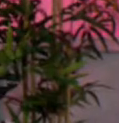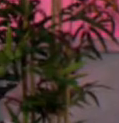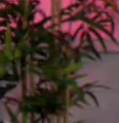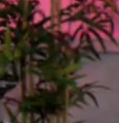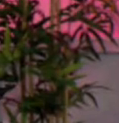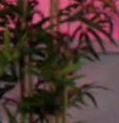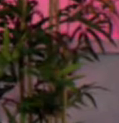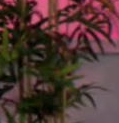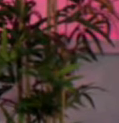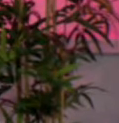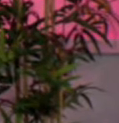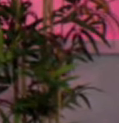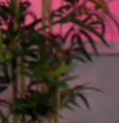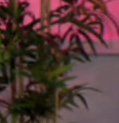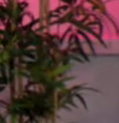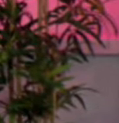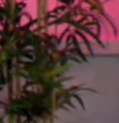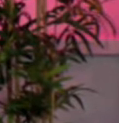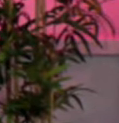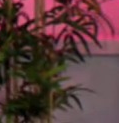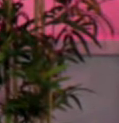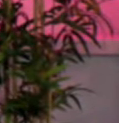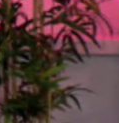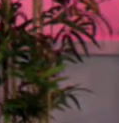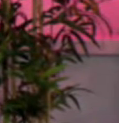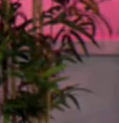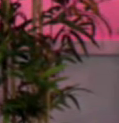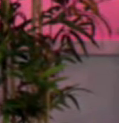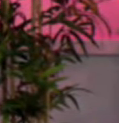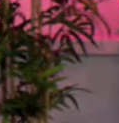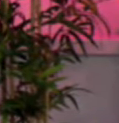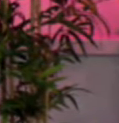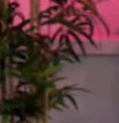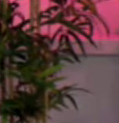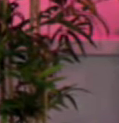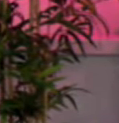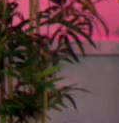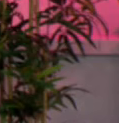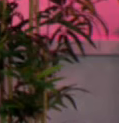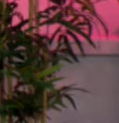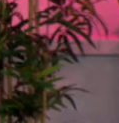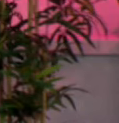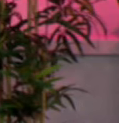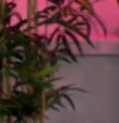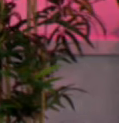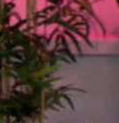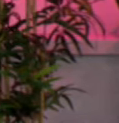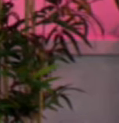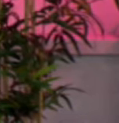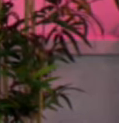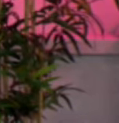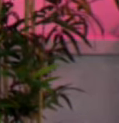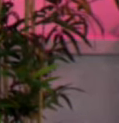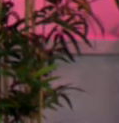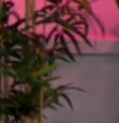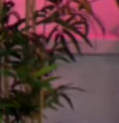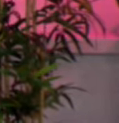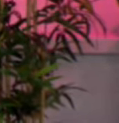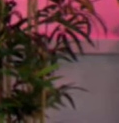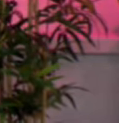Ya son más de 1,5 millones de personas en el mundo afectadas por la pandemia del COVID-19. Al tratarse de un virus